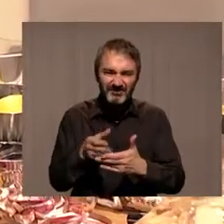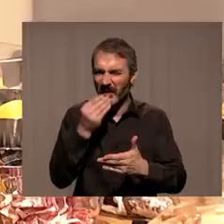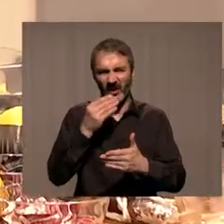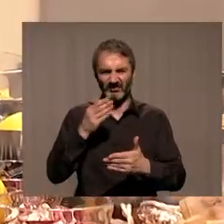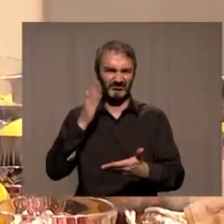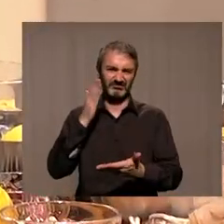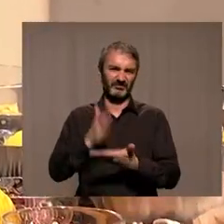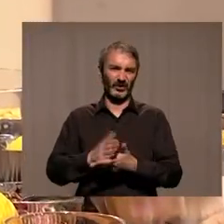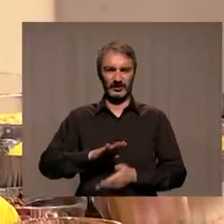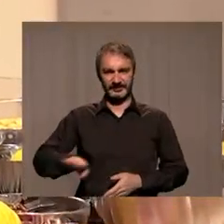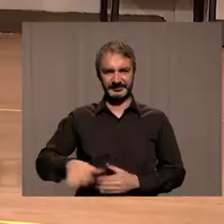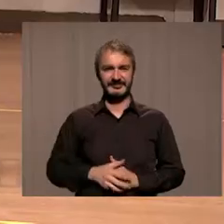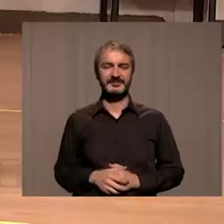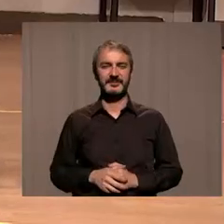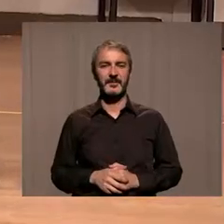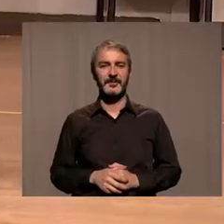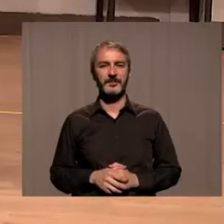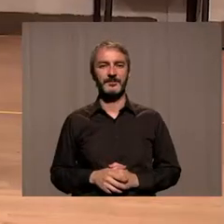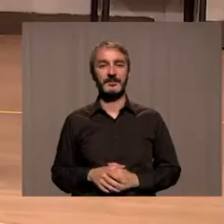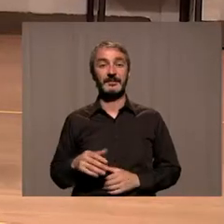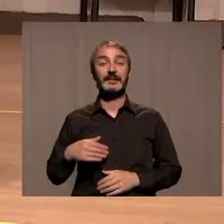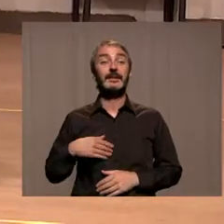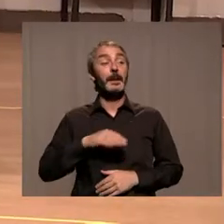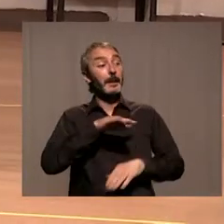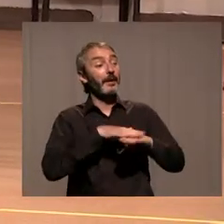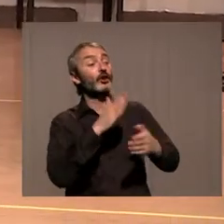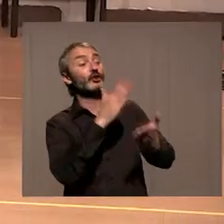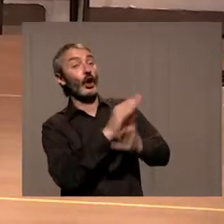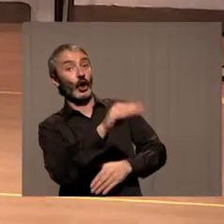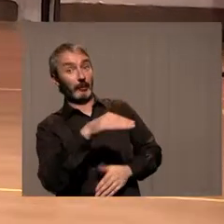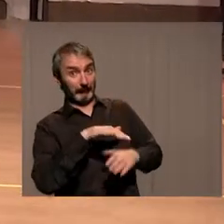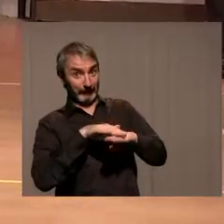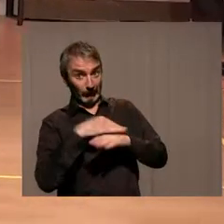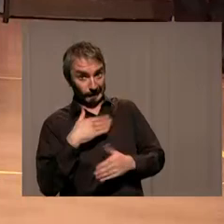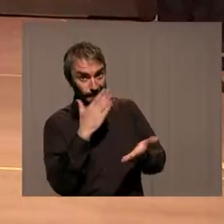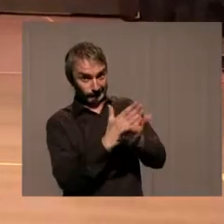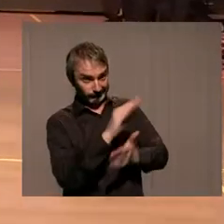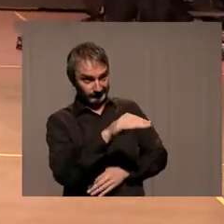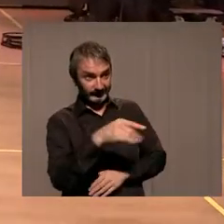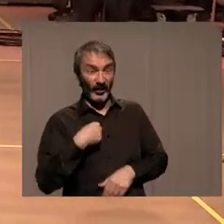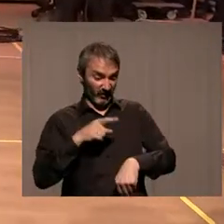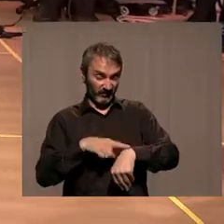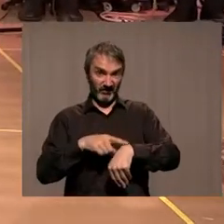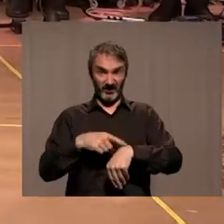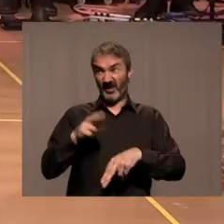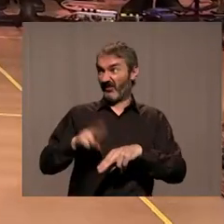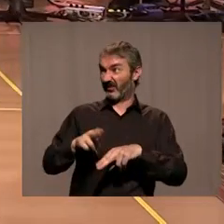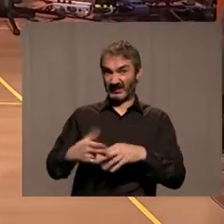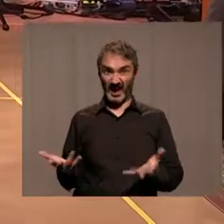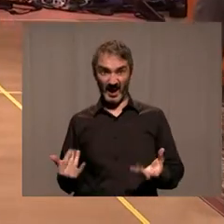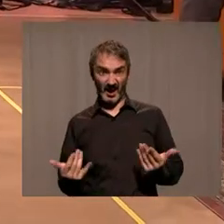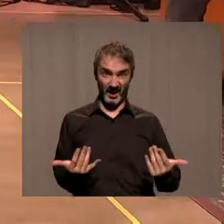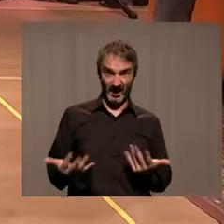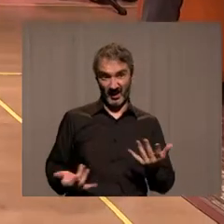Sí. Sí. Que interrumpí ahora que esteu aquí charrando, perdonad. Pero es que la fiesta ya hace tiempo que ha